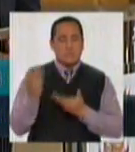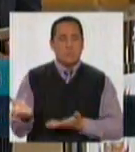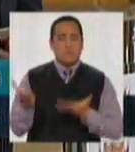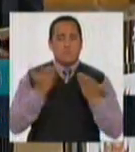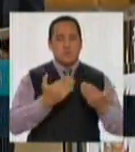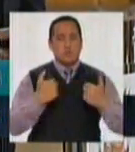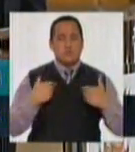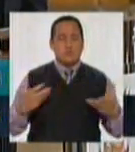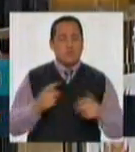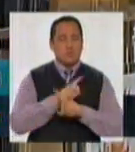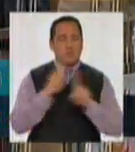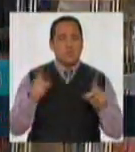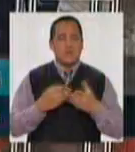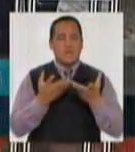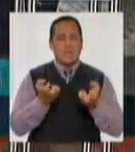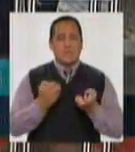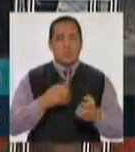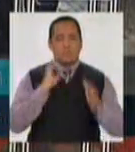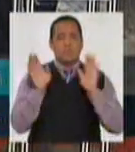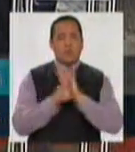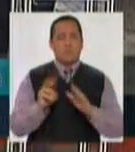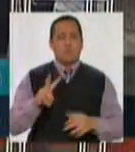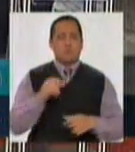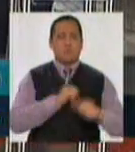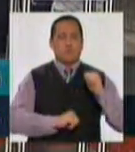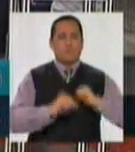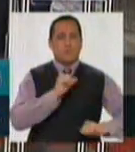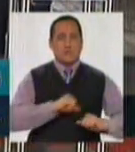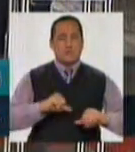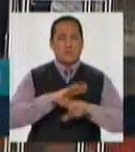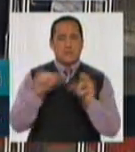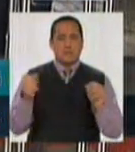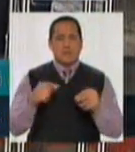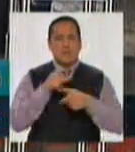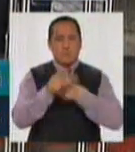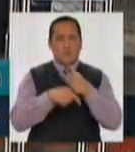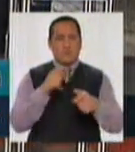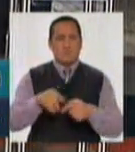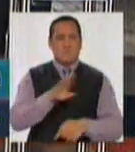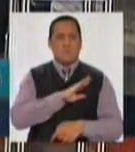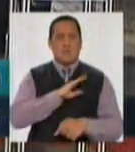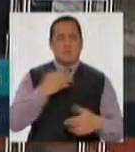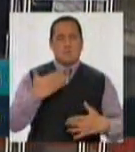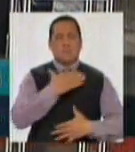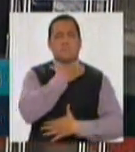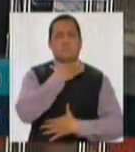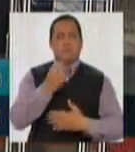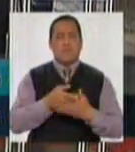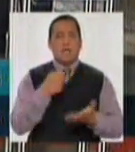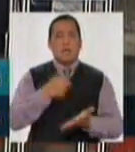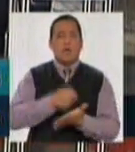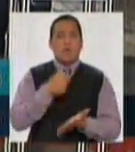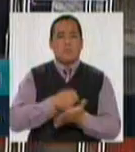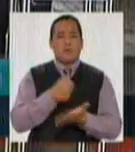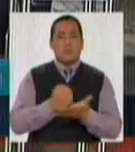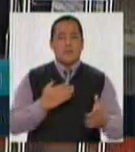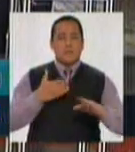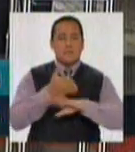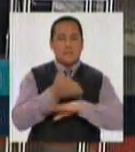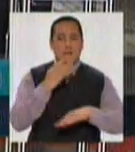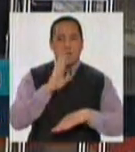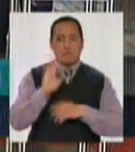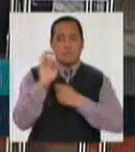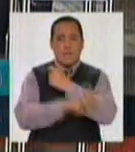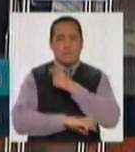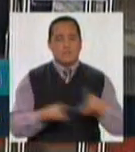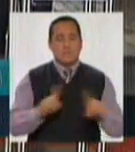y nosotros no queremos que sean víctimas de los coyotes que cobran para que puedan entrar al país.